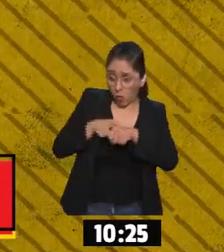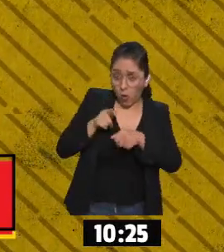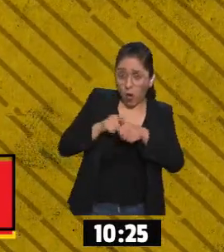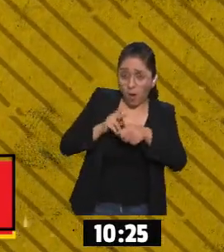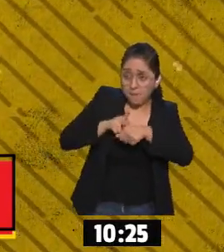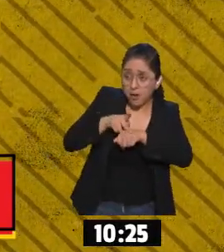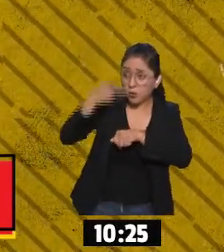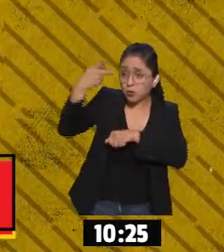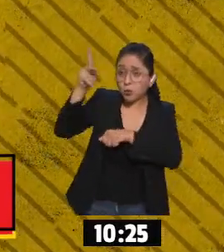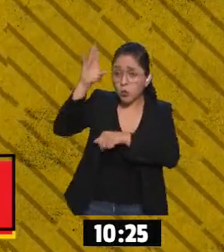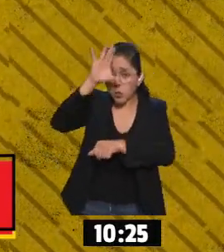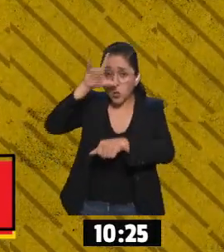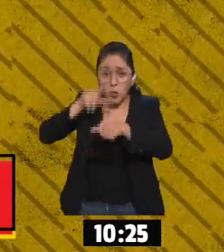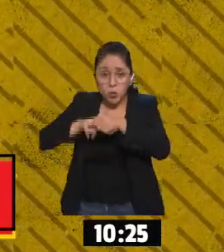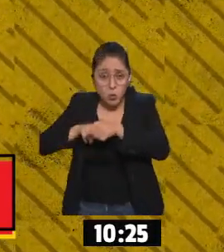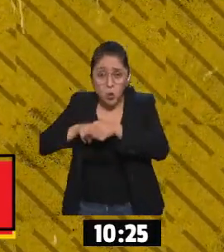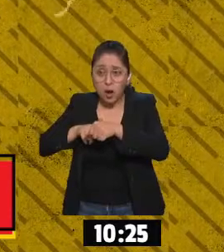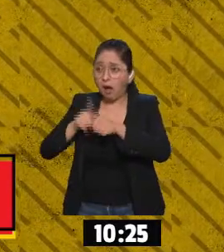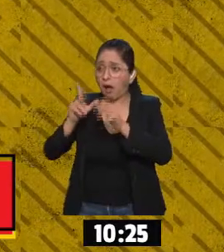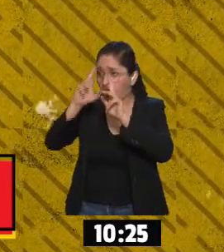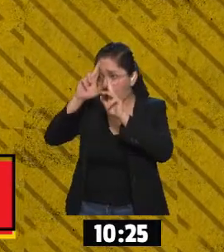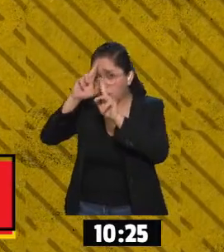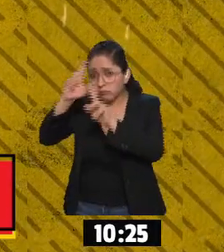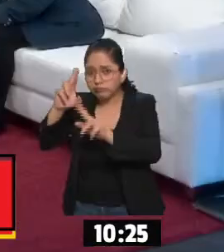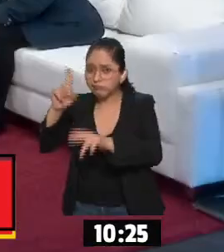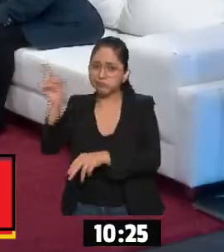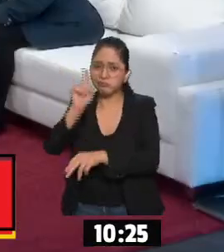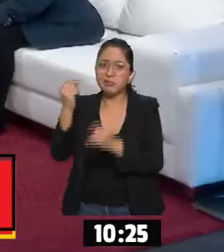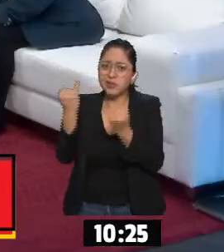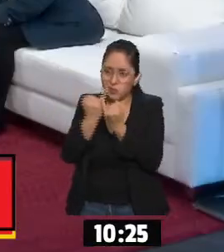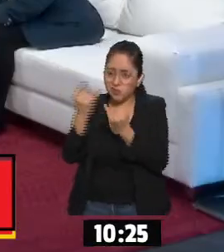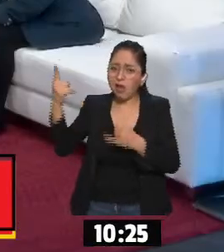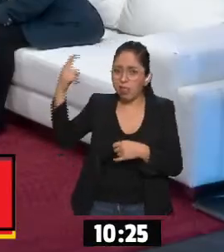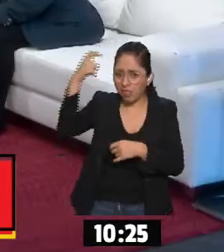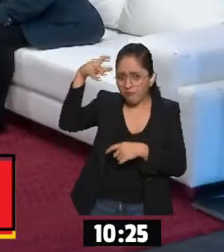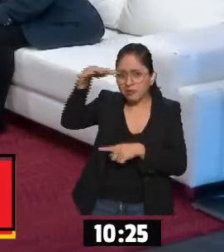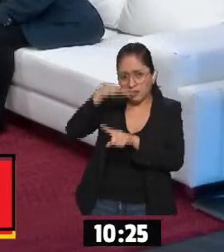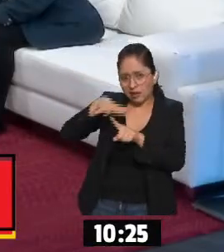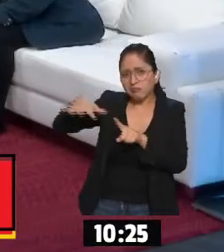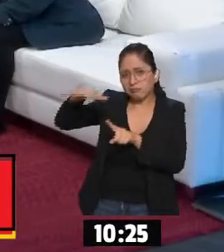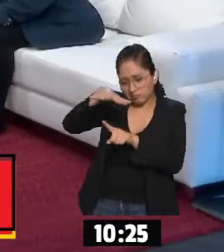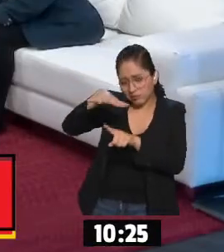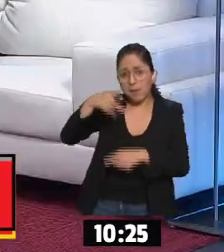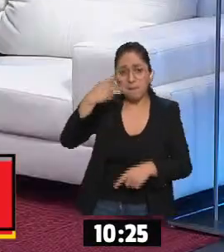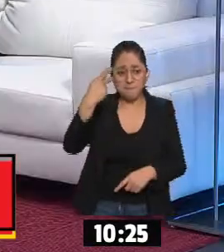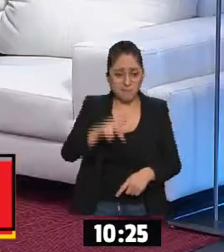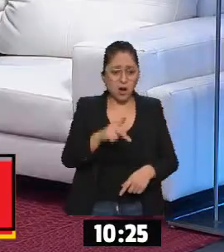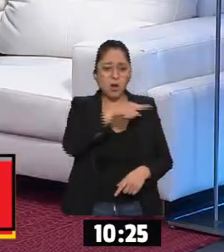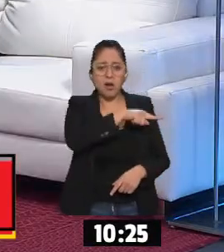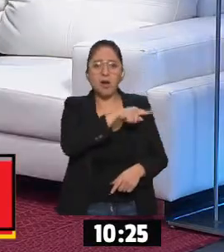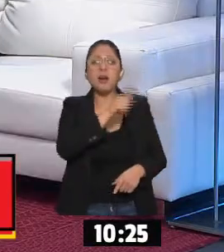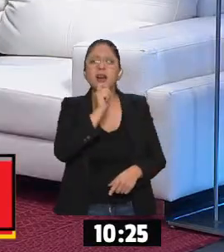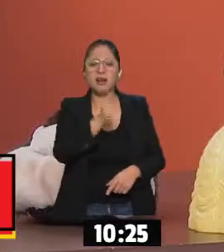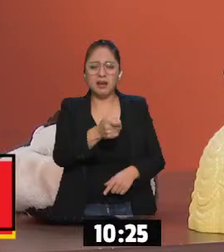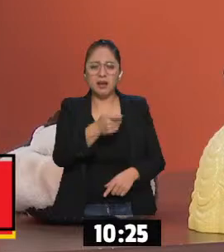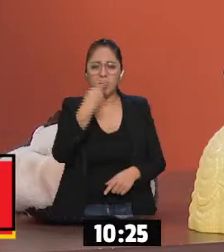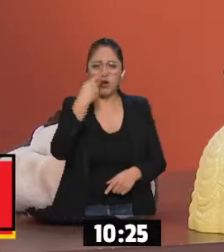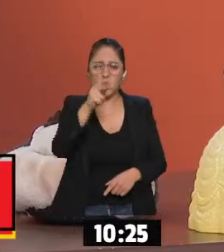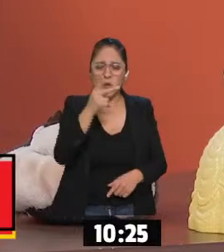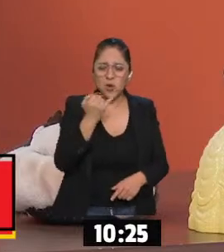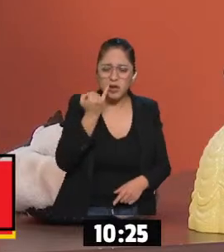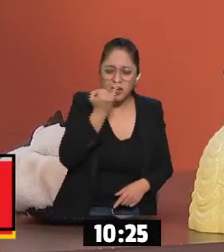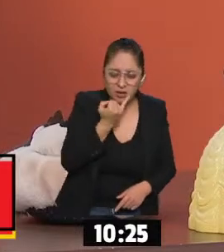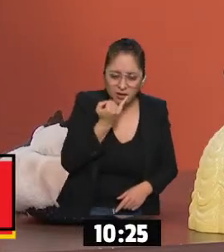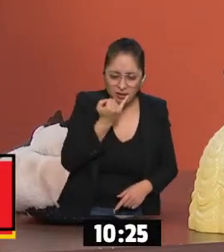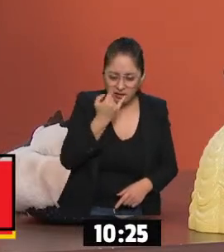bien, no la traen fácil. Y el lenguaje es terrible porque lo tenemos como de adornito. Sí. Venga, salúdenlos, ¿usted